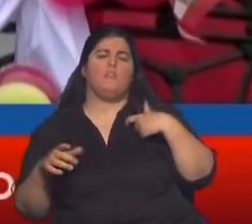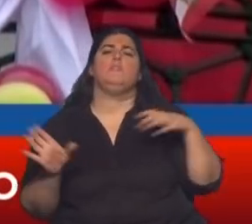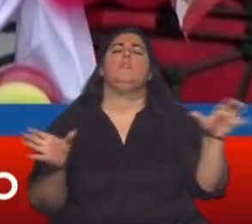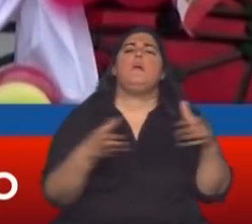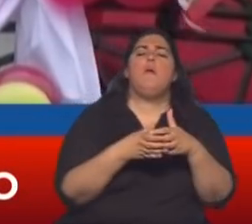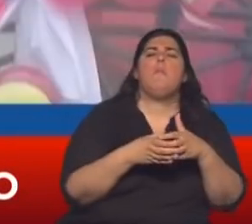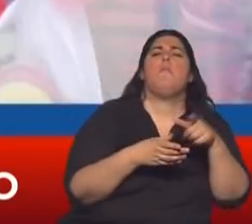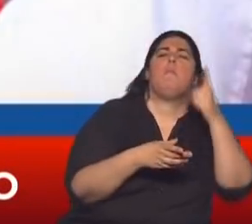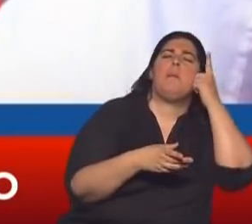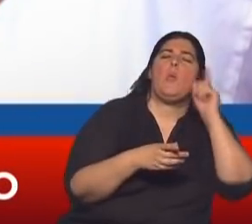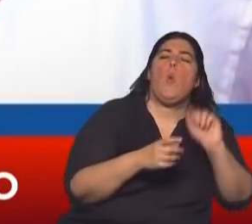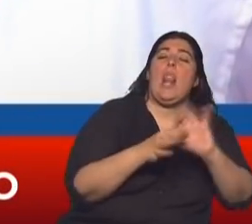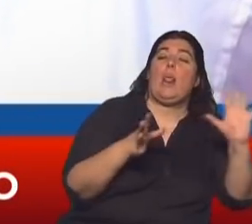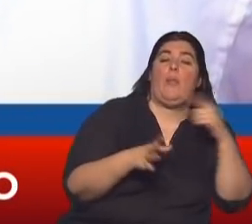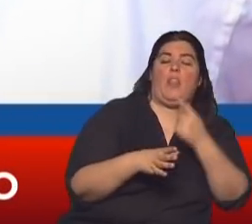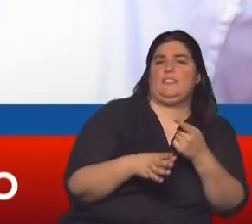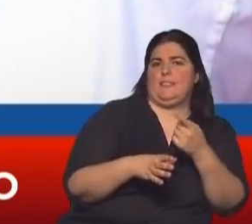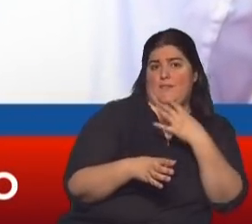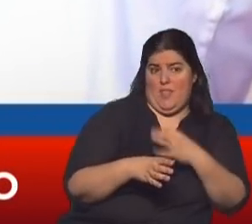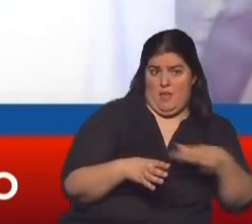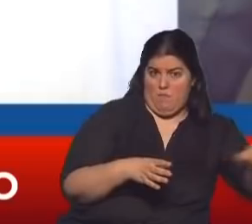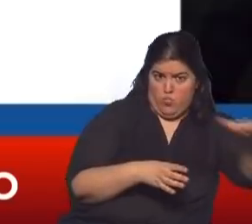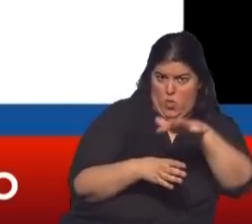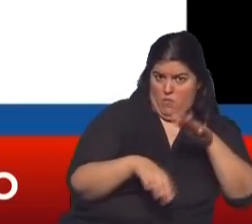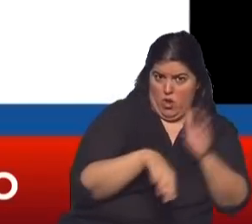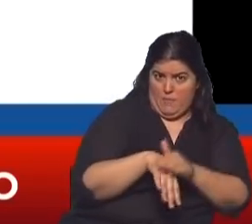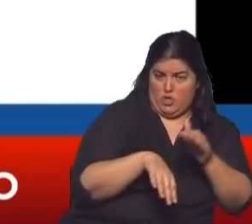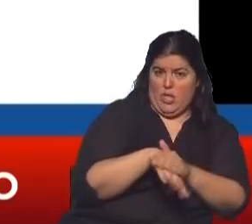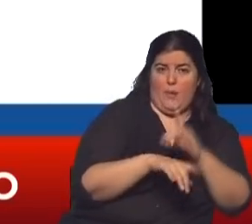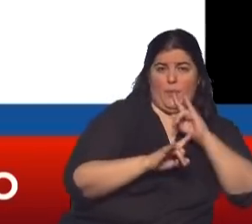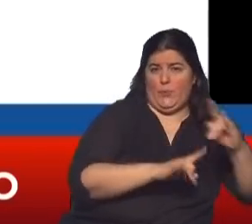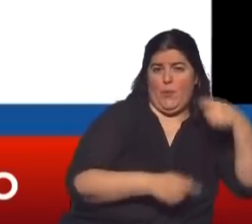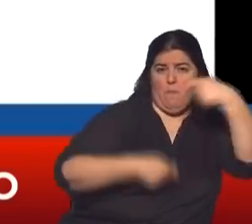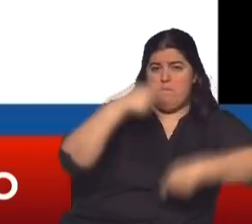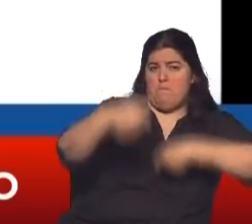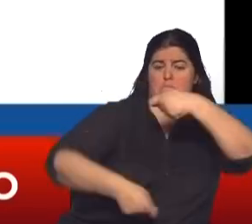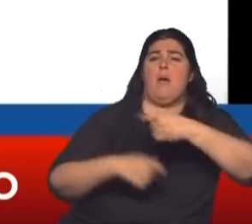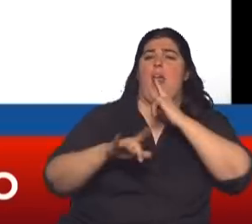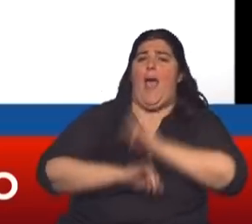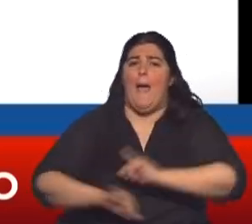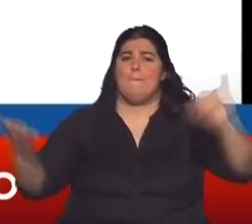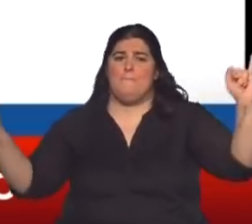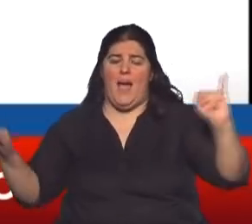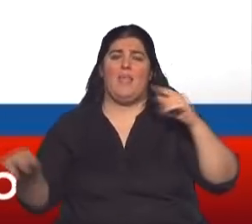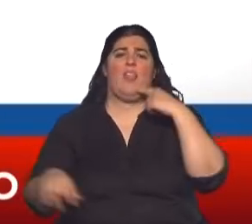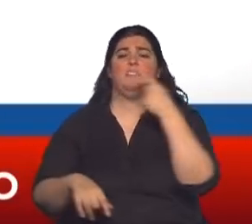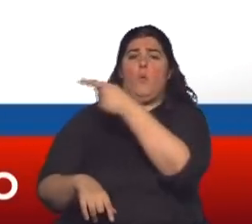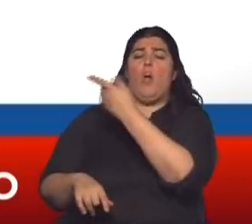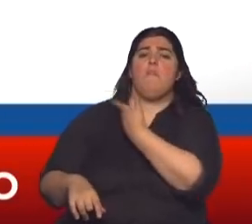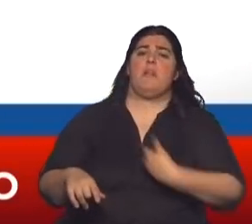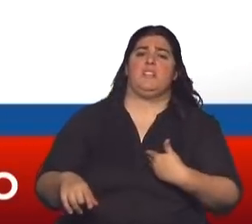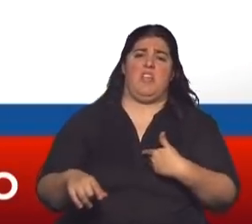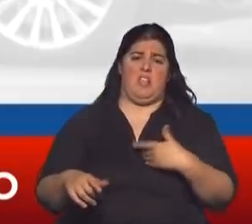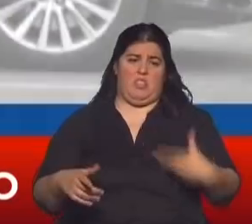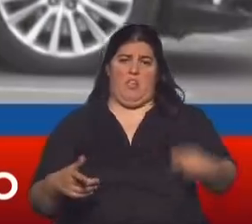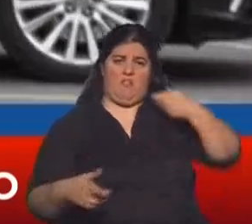Cerrón, salió al cruce señalando que el pueblo fue el encargado de solventar la campaña y acusó al mandatario de no poner nada en el